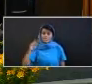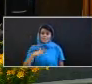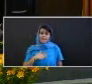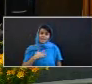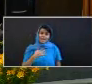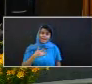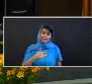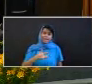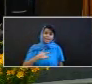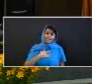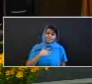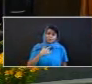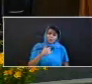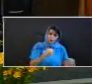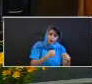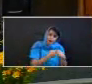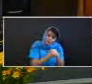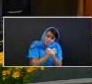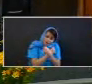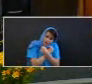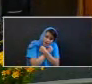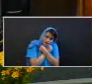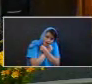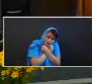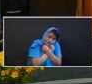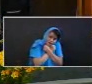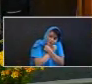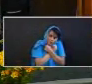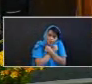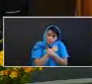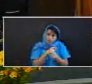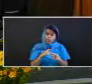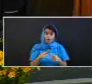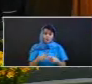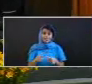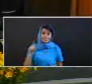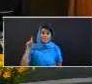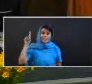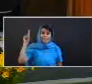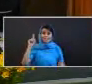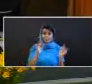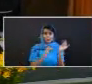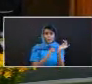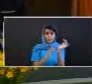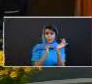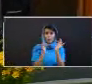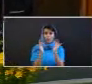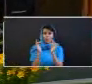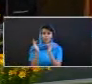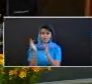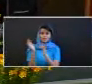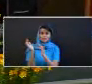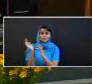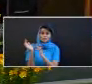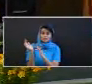me siento amado por ti,